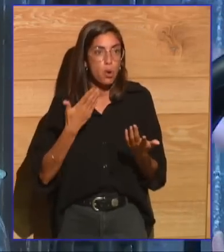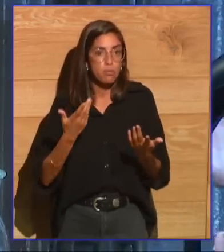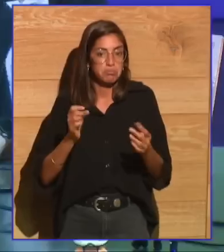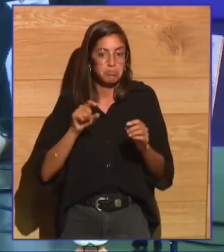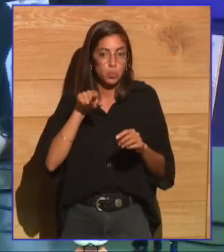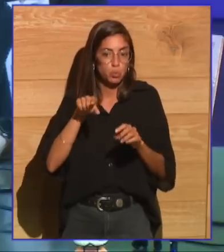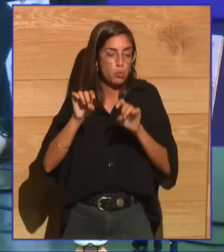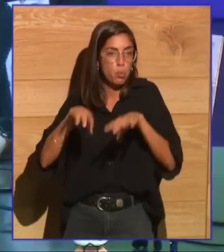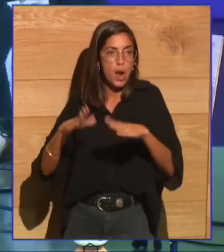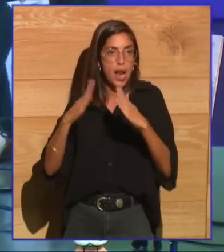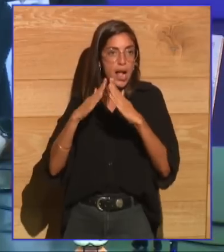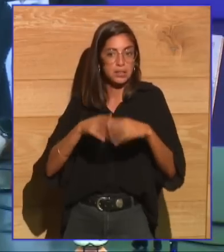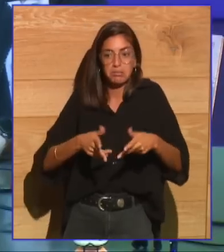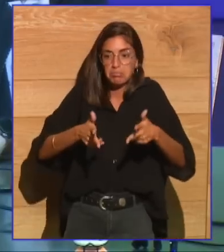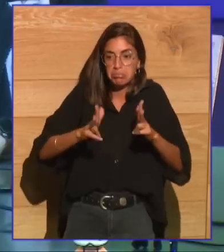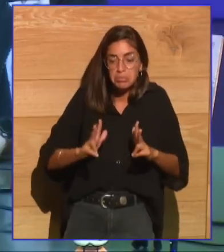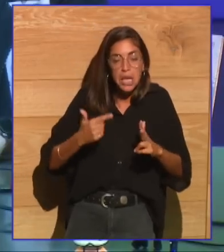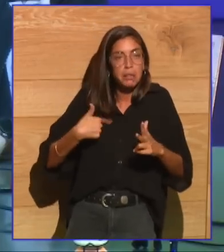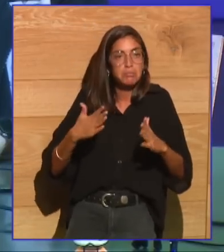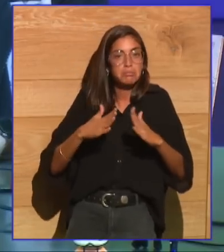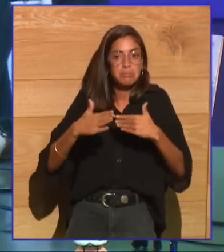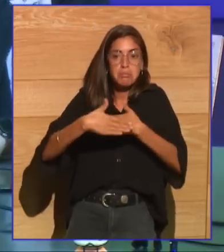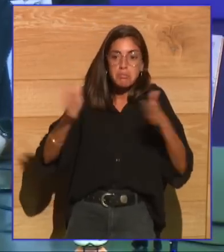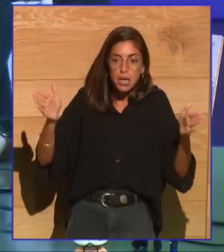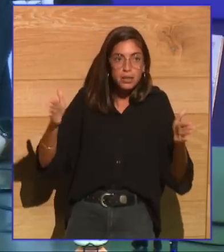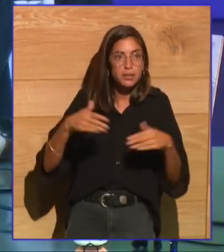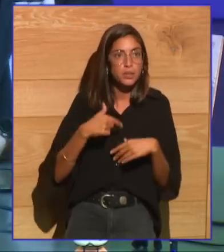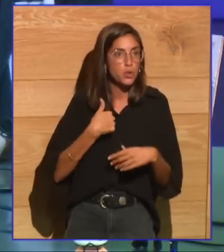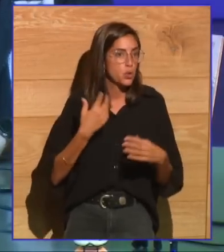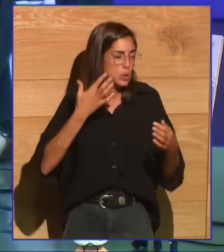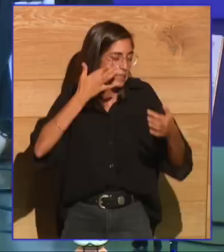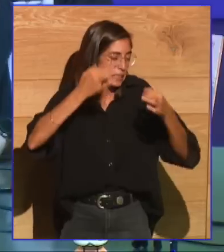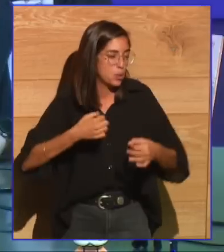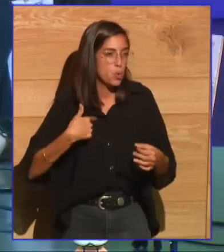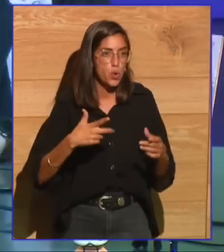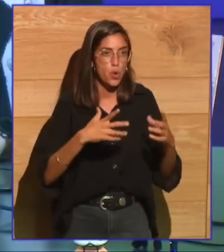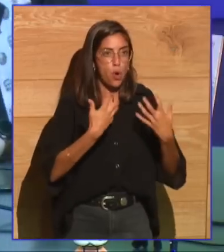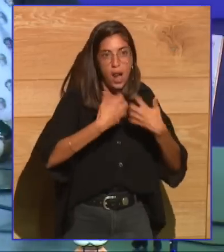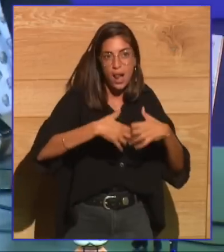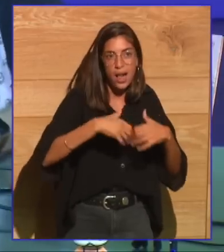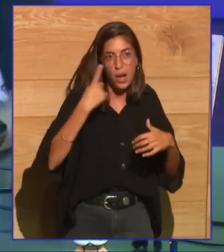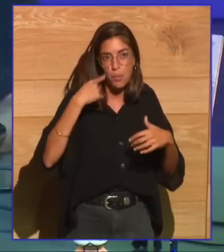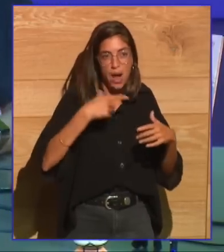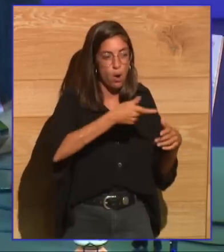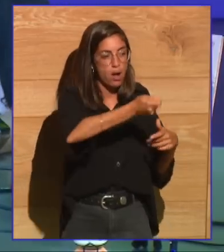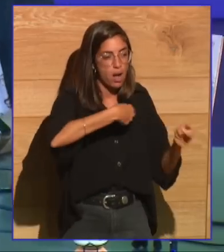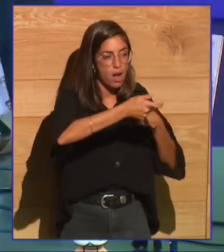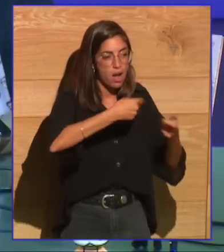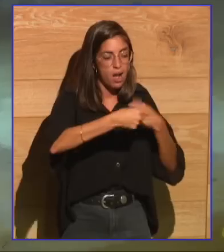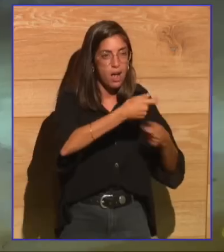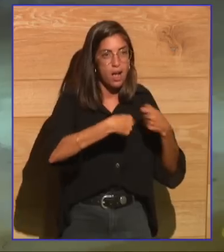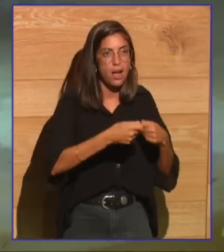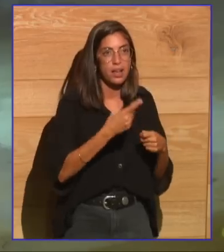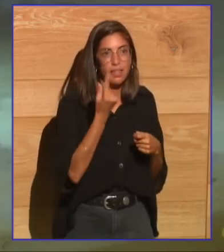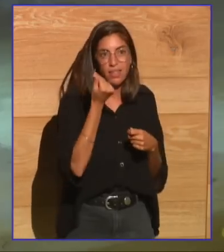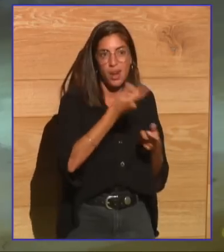qué maravilla yo sabía yo estaría en el cajero todo el rato sacando sacando recibos la primera semana de acostumbrar no